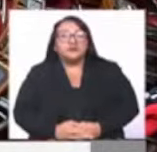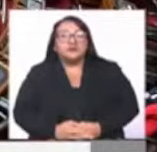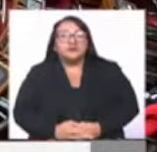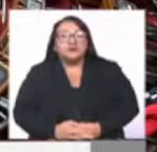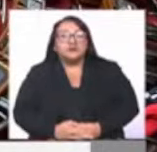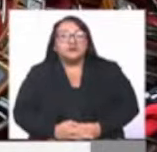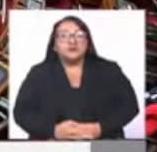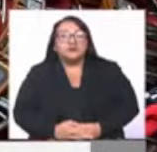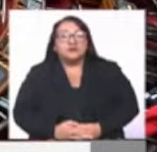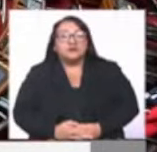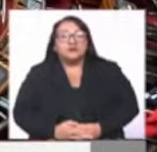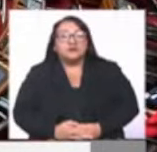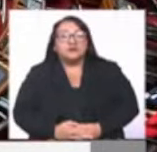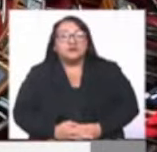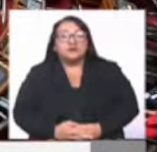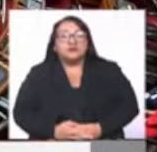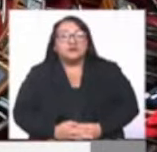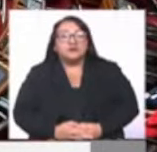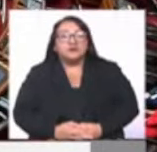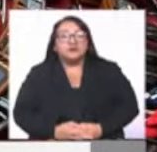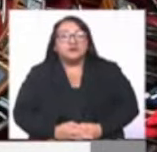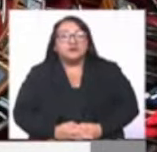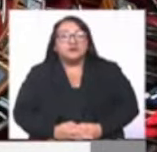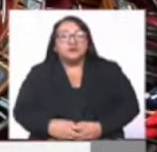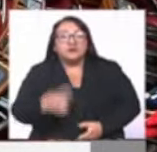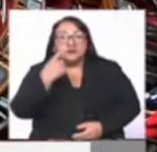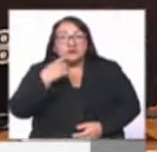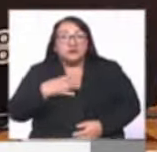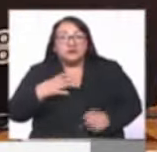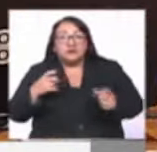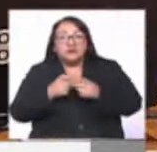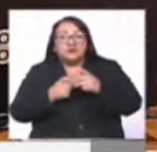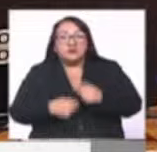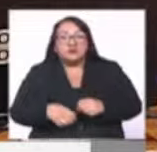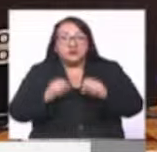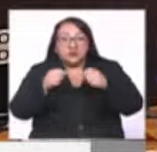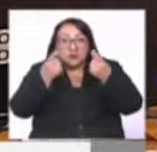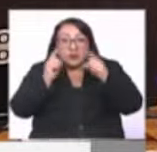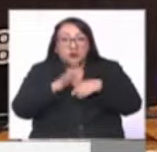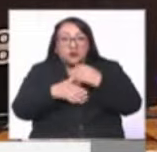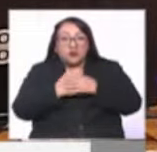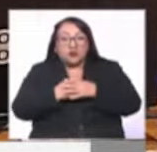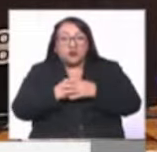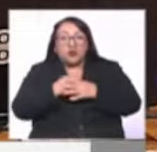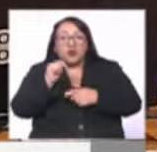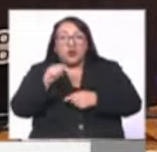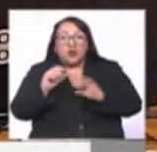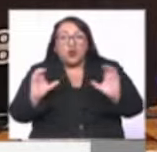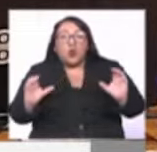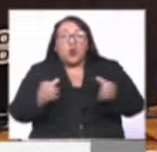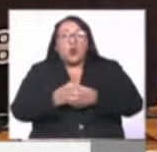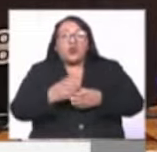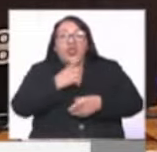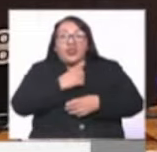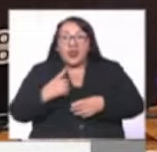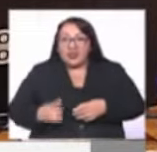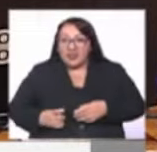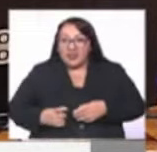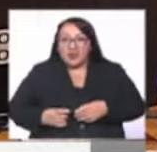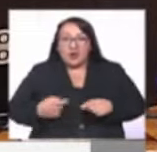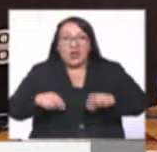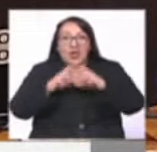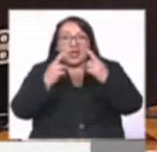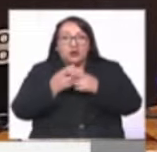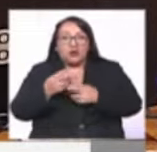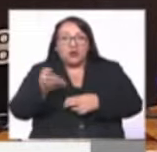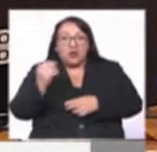Congreso señores congresistas de conformidad con lo acordado por el consejo directivo en la sesión